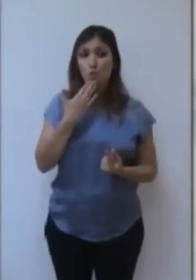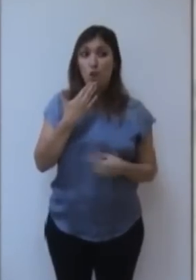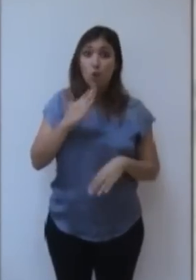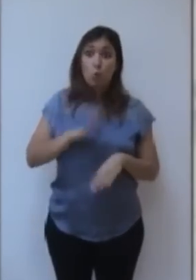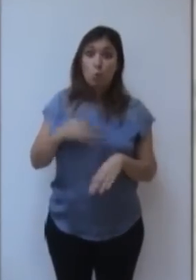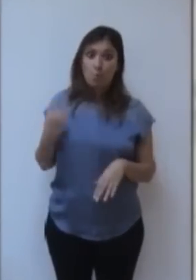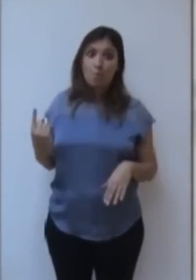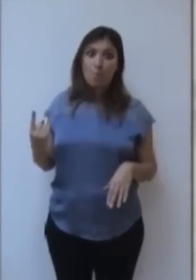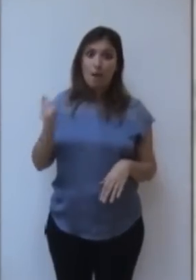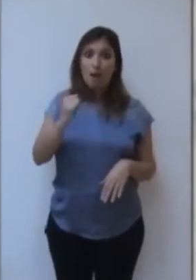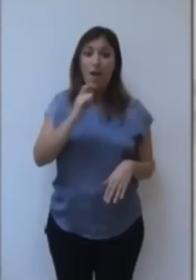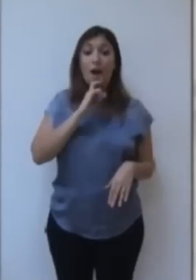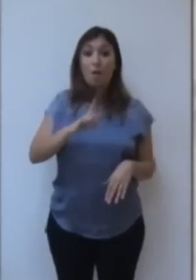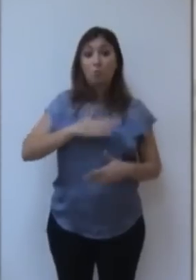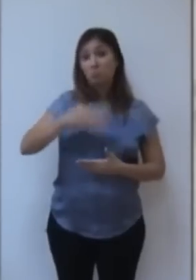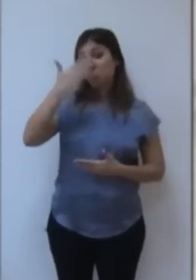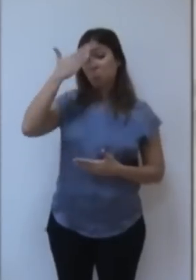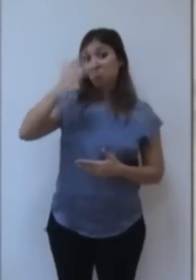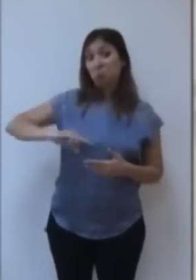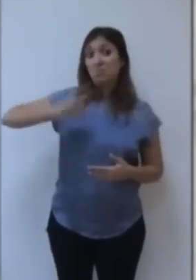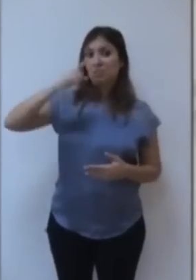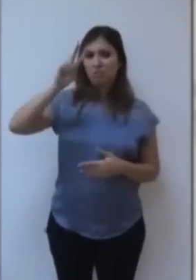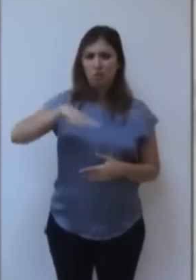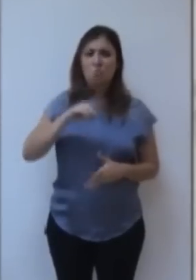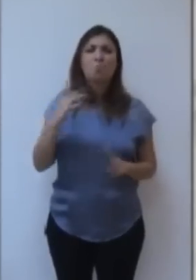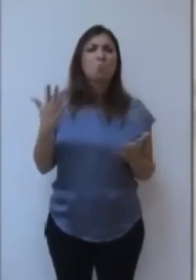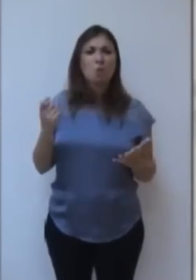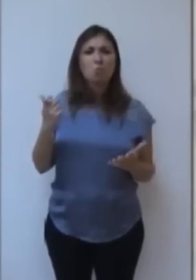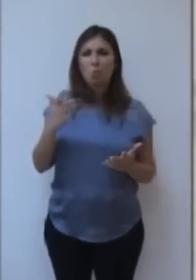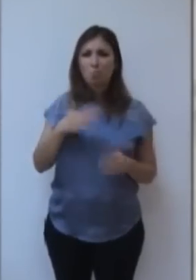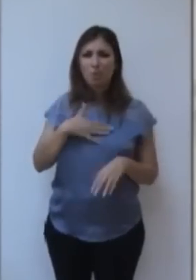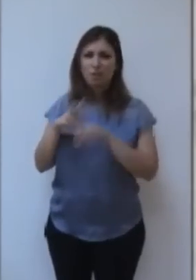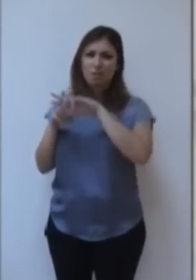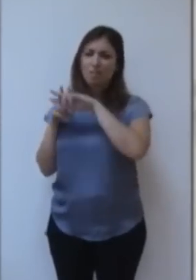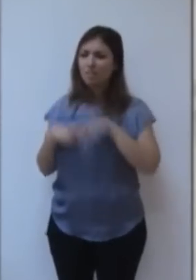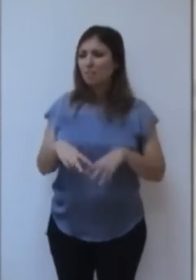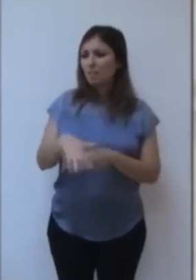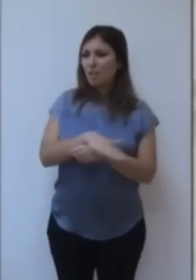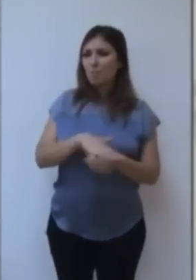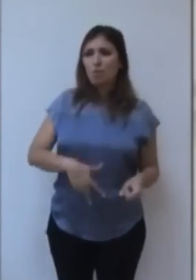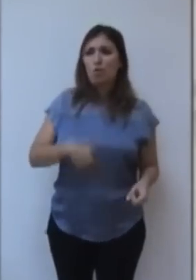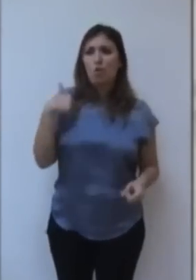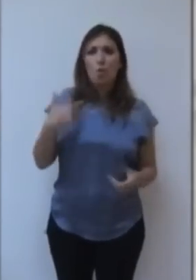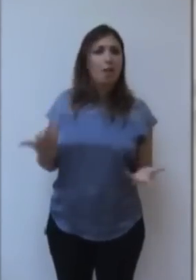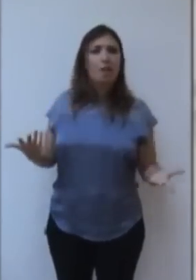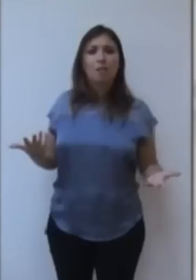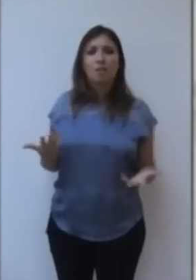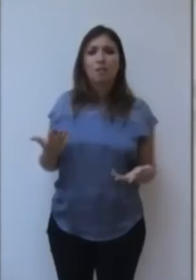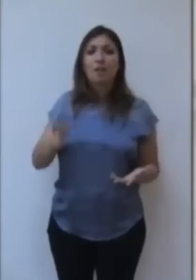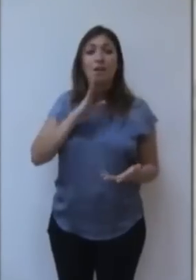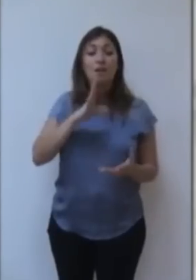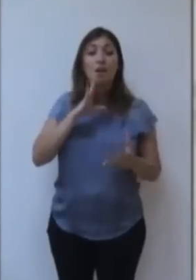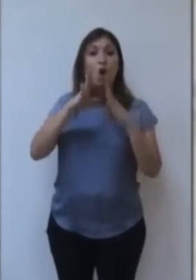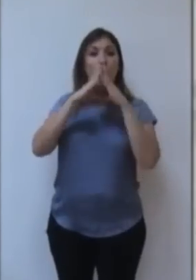culpa en todo esto, y no somos los principales, obviamente, pero dice que también un poco por repasar ese ámbito global de ese escenario. ¿Cómo veis el